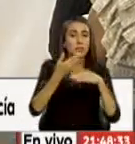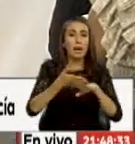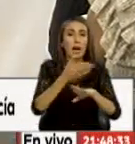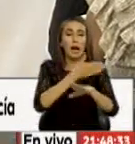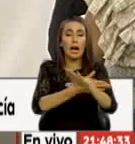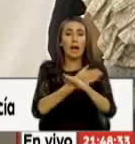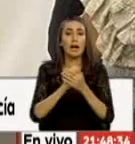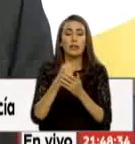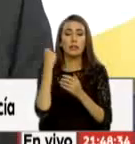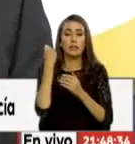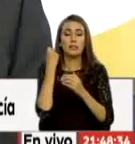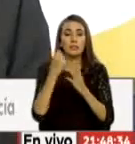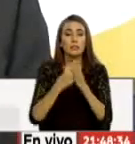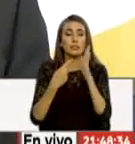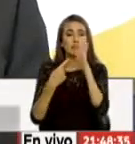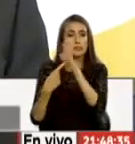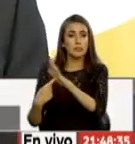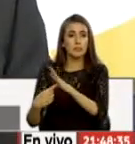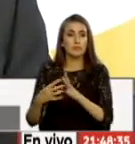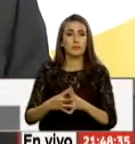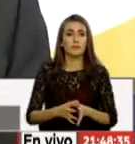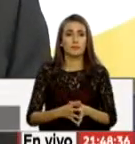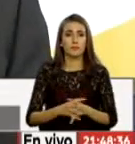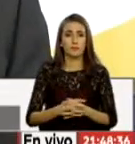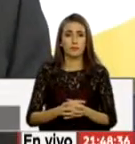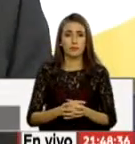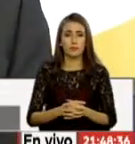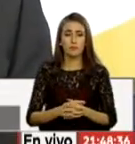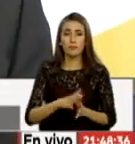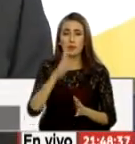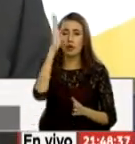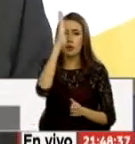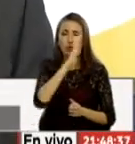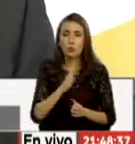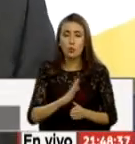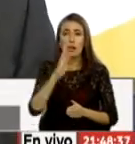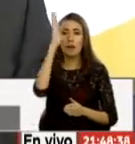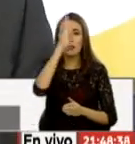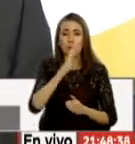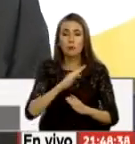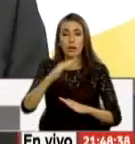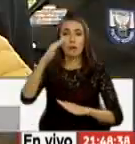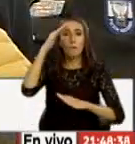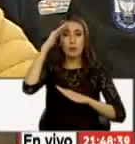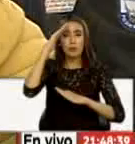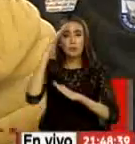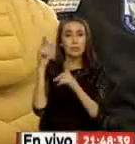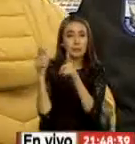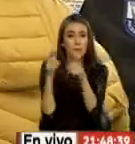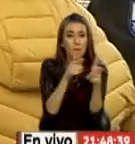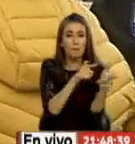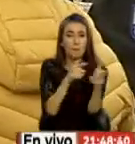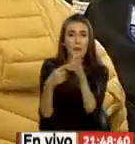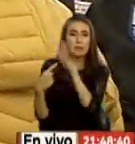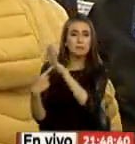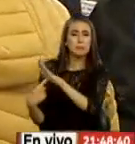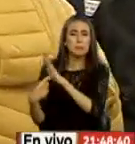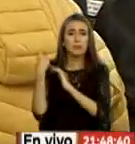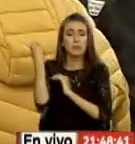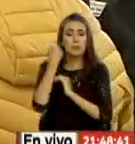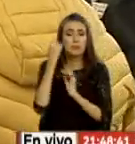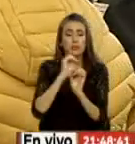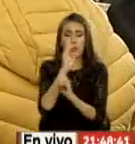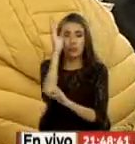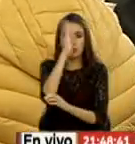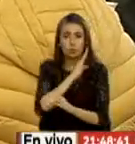humanos de la ciudadanía. Será velar que esto nunca más suceda en el país. El Estado ecuatoriano tiene en marcha las acciones de